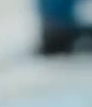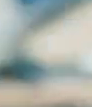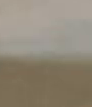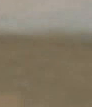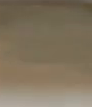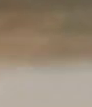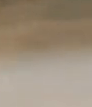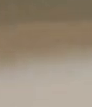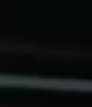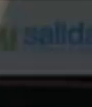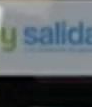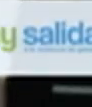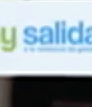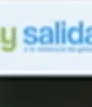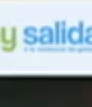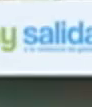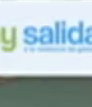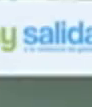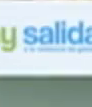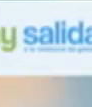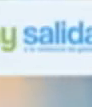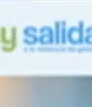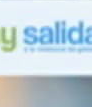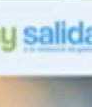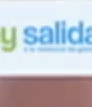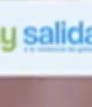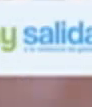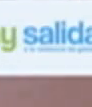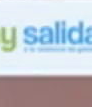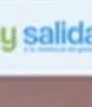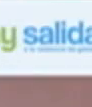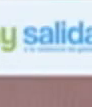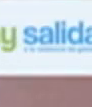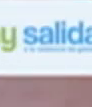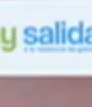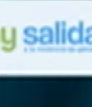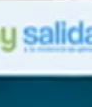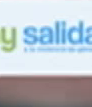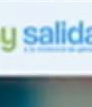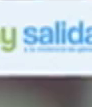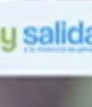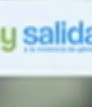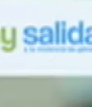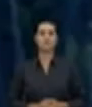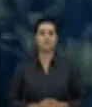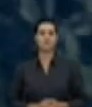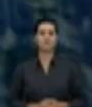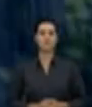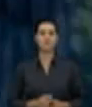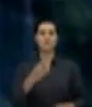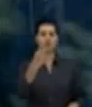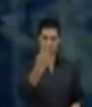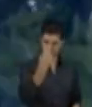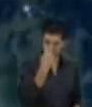resolver estas cuestiones de una manera más privada no suelen acudir tanto a los recursos sociales a los recursos asistenciales